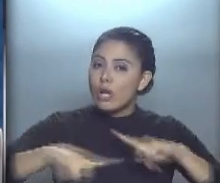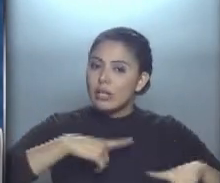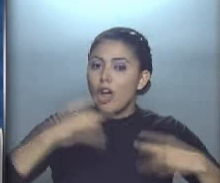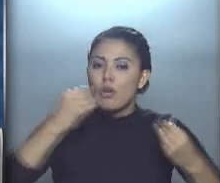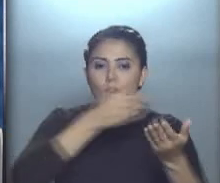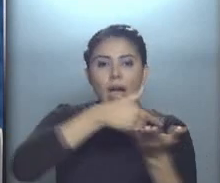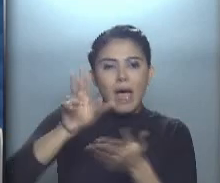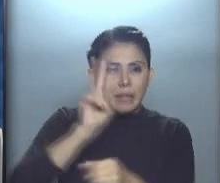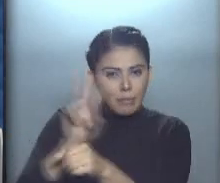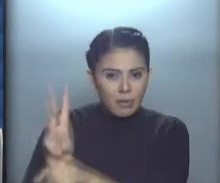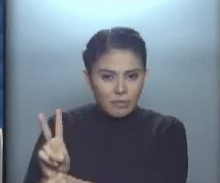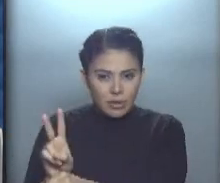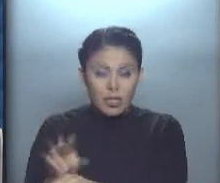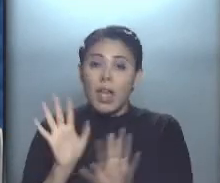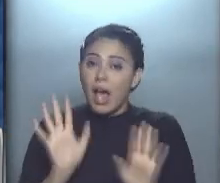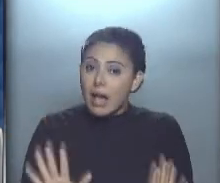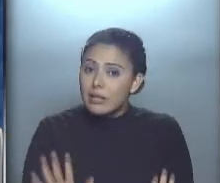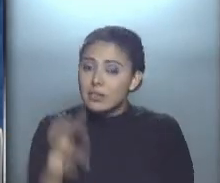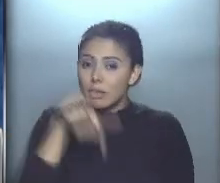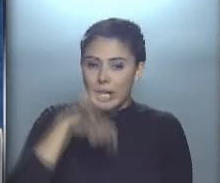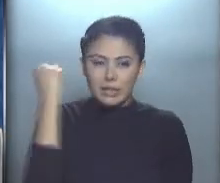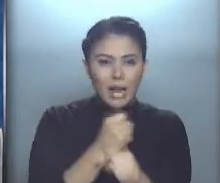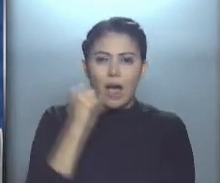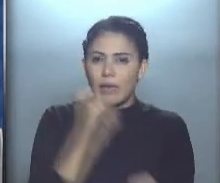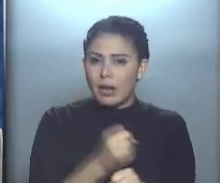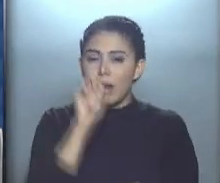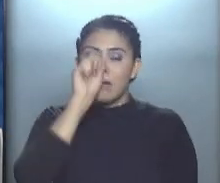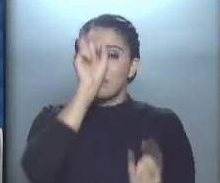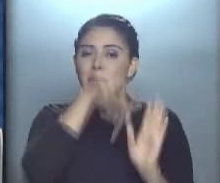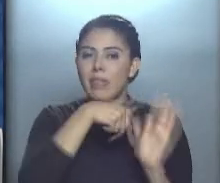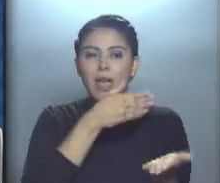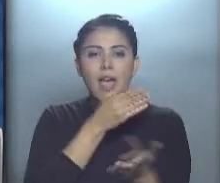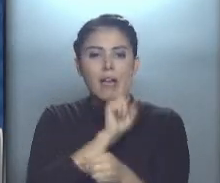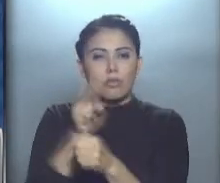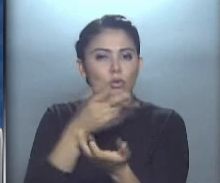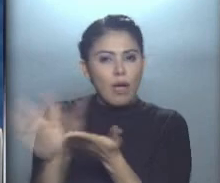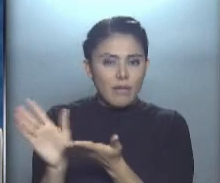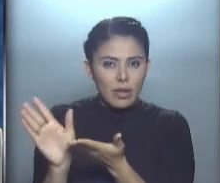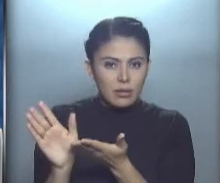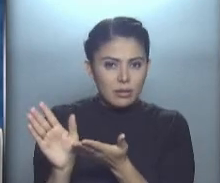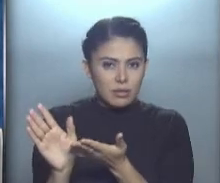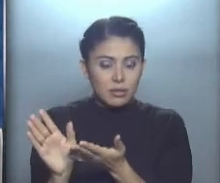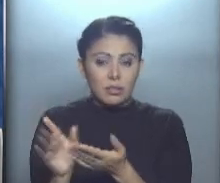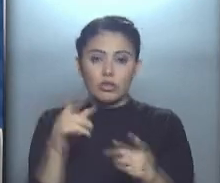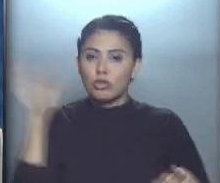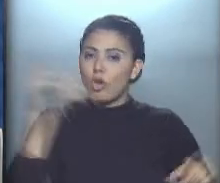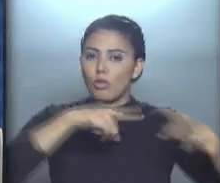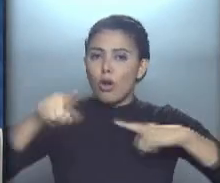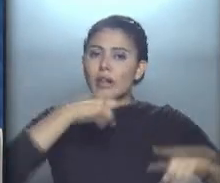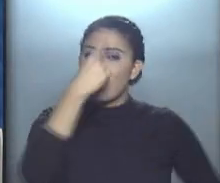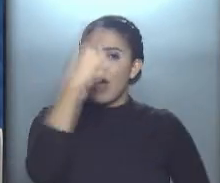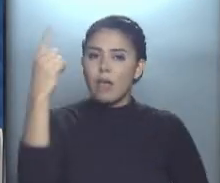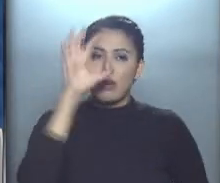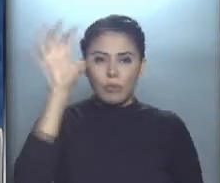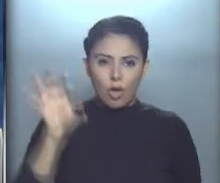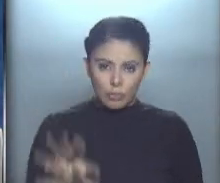prevención. Y eso es lo que vamos a hacer y lo que estamos trabajando en un plan de prevención operativa coordinada con cada una de las